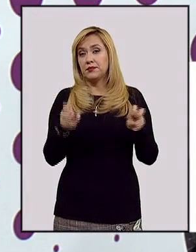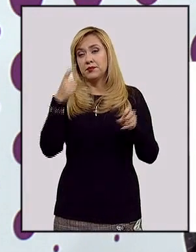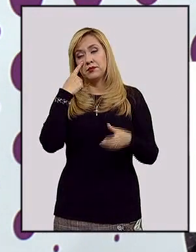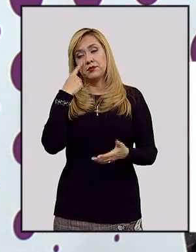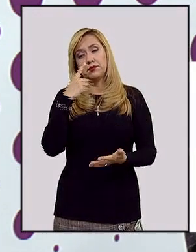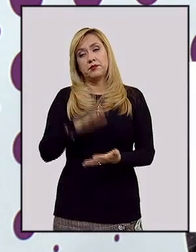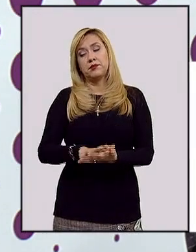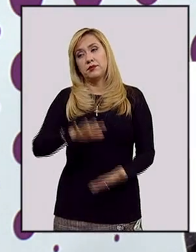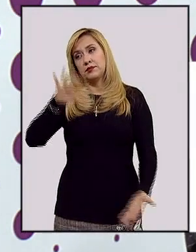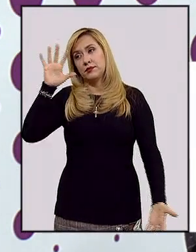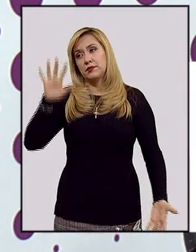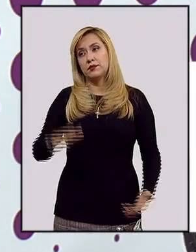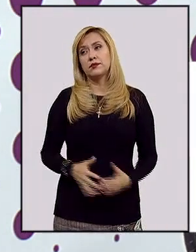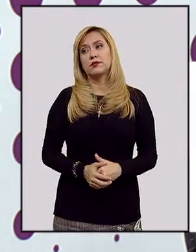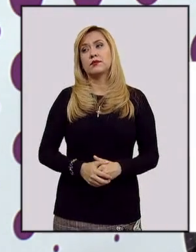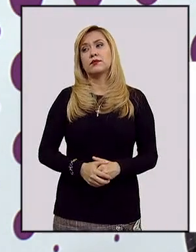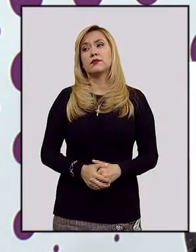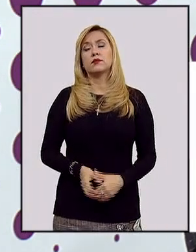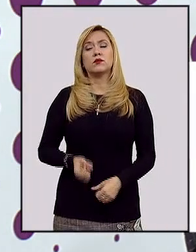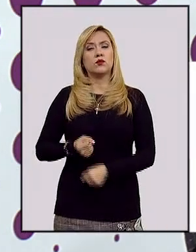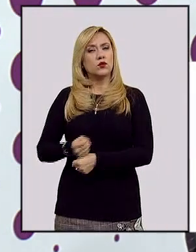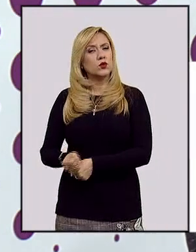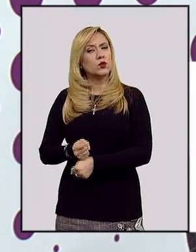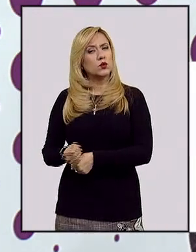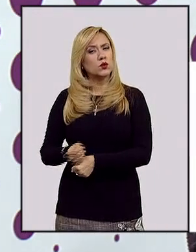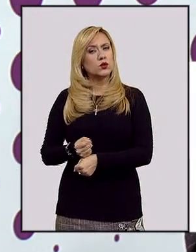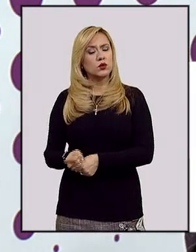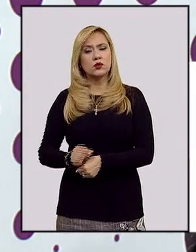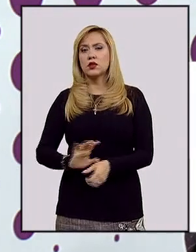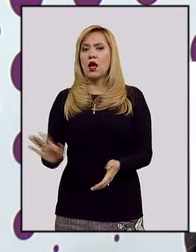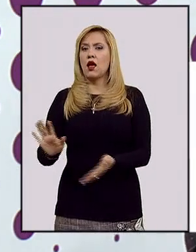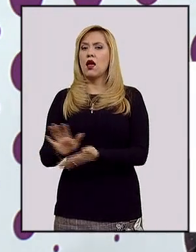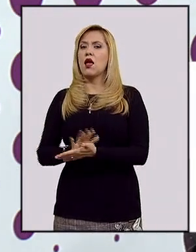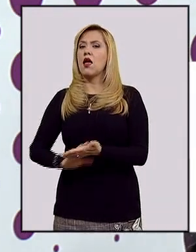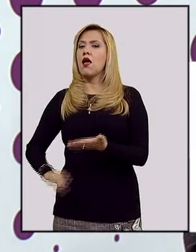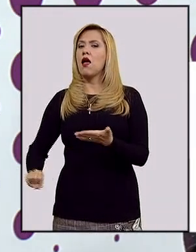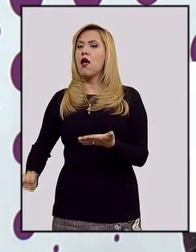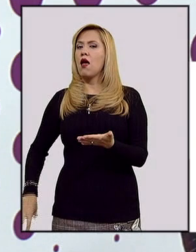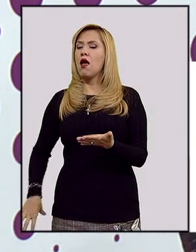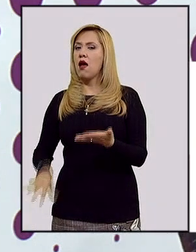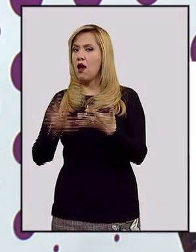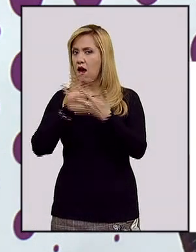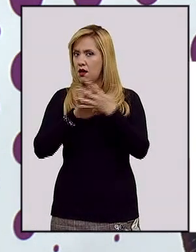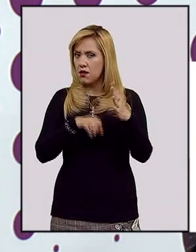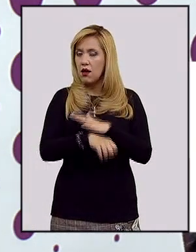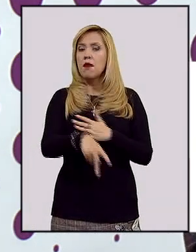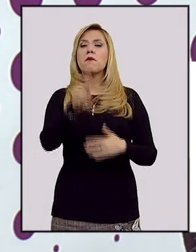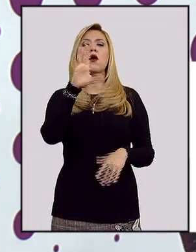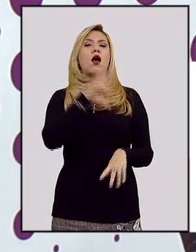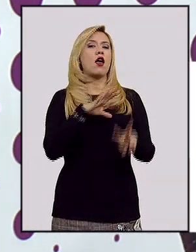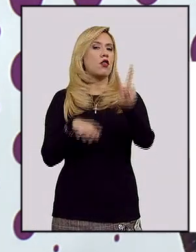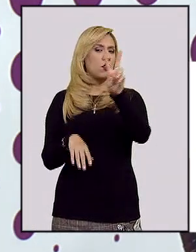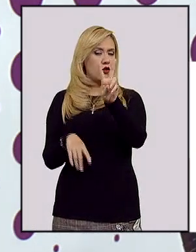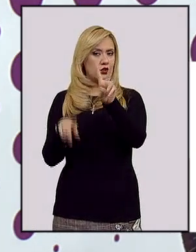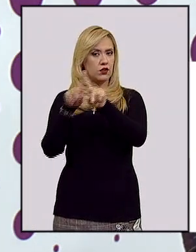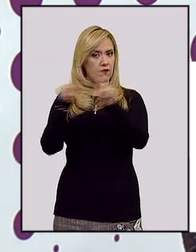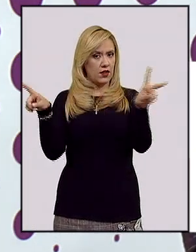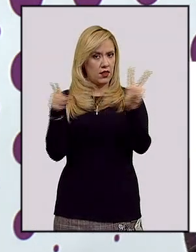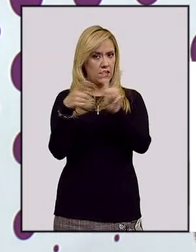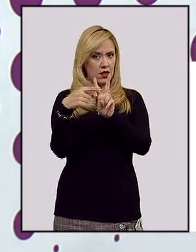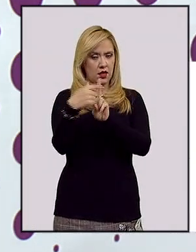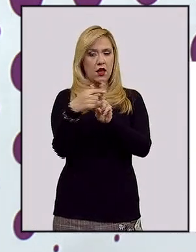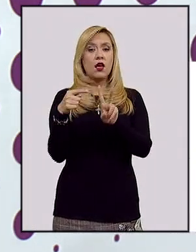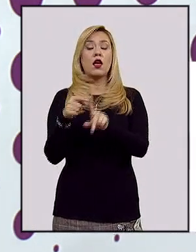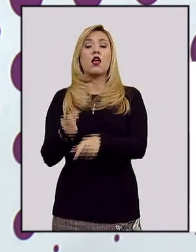generalmente el tema de la tortura se ha abonado en el tema de reclusión, pero aquí podríamos tener dos elementos distintos,